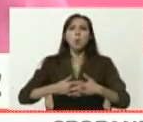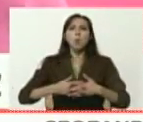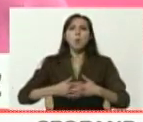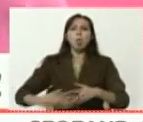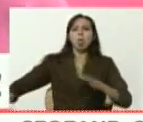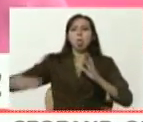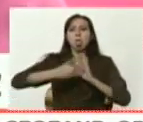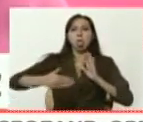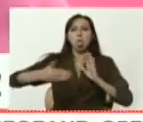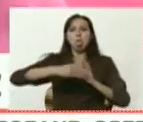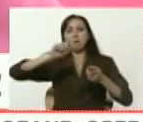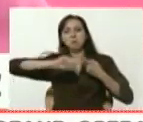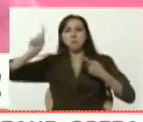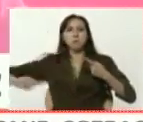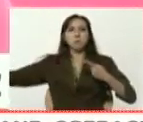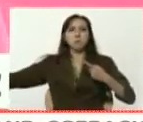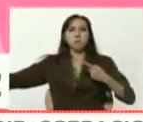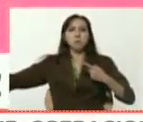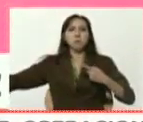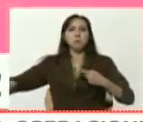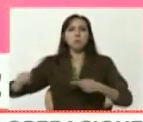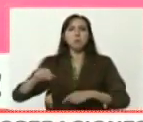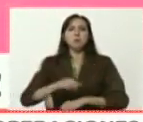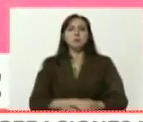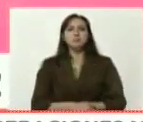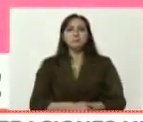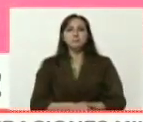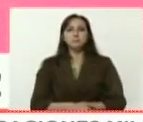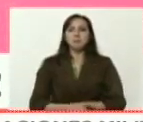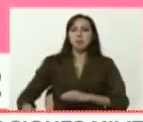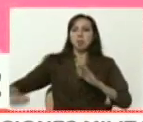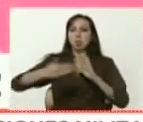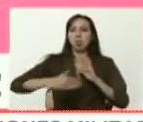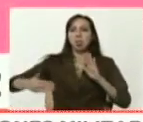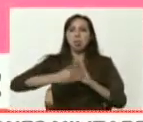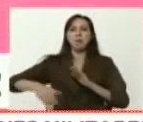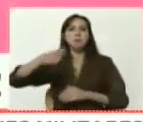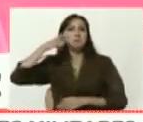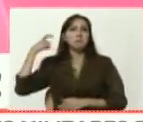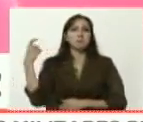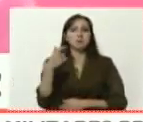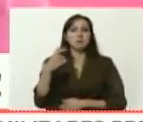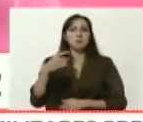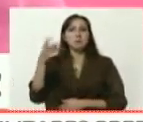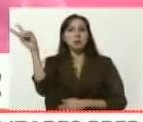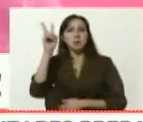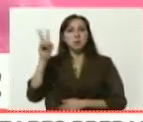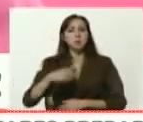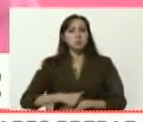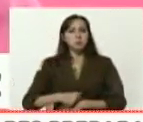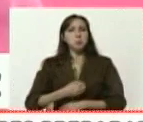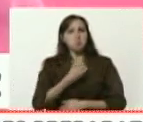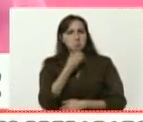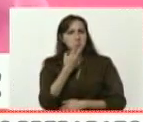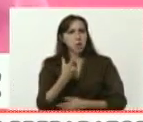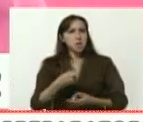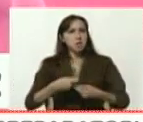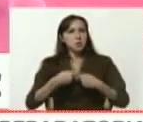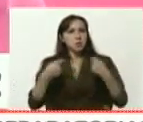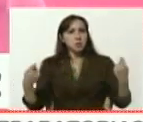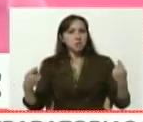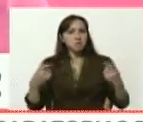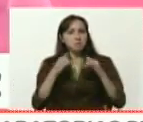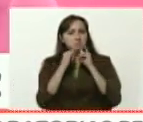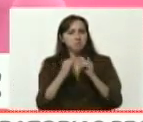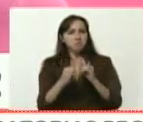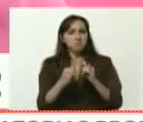sus principales frentes para agredir al pueblo venezolano. Y yo les puedo decir que traigo buenas noticias. Porque